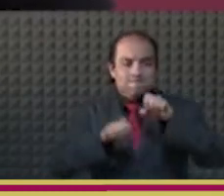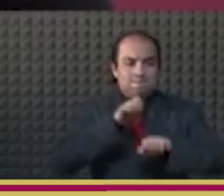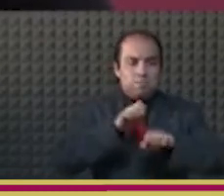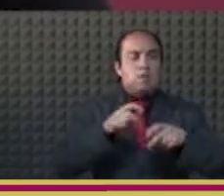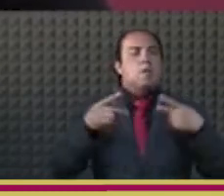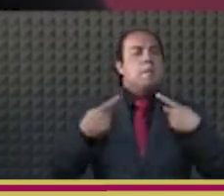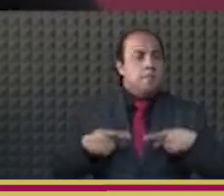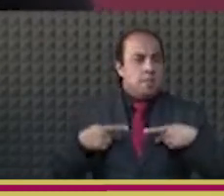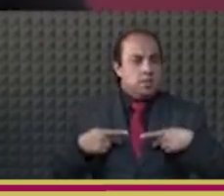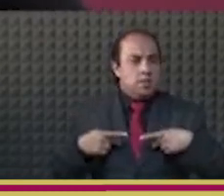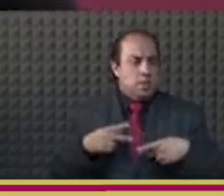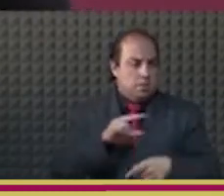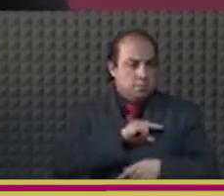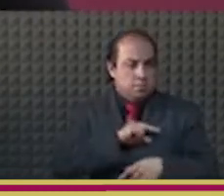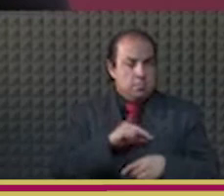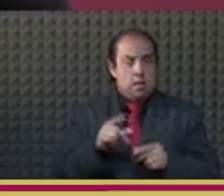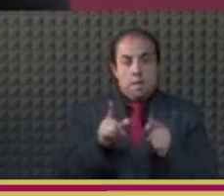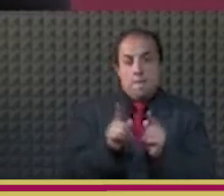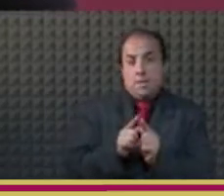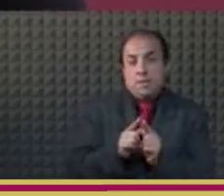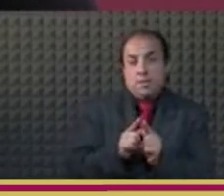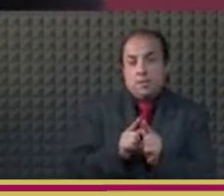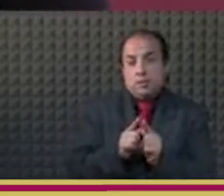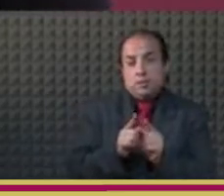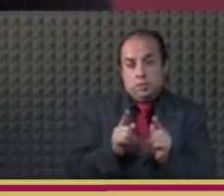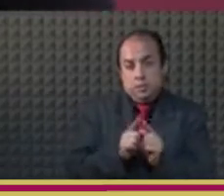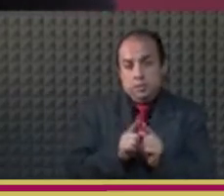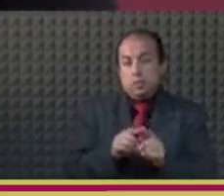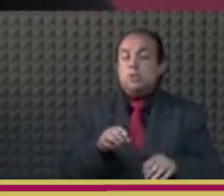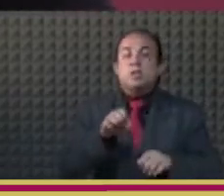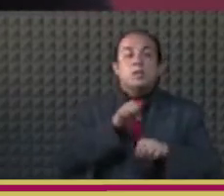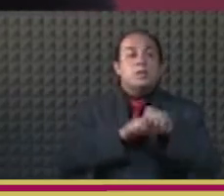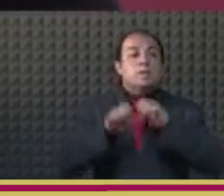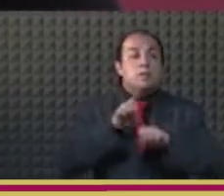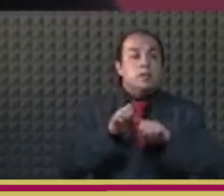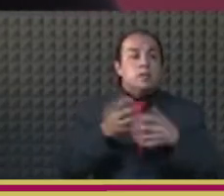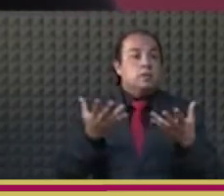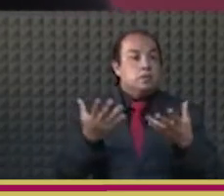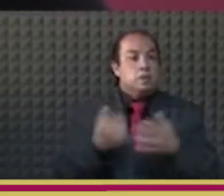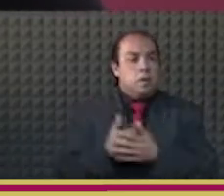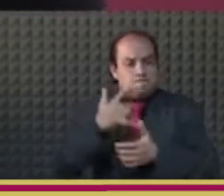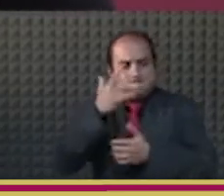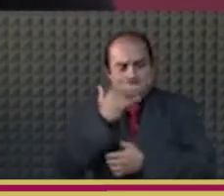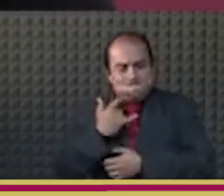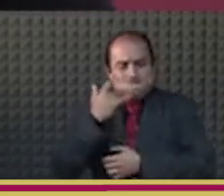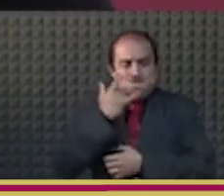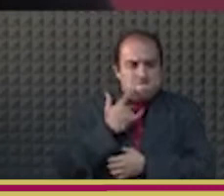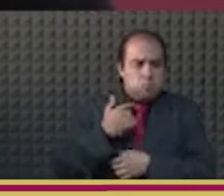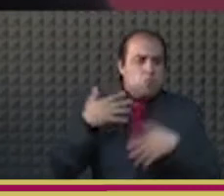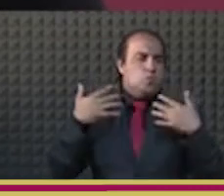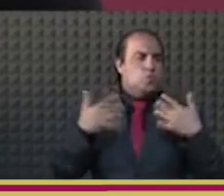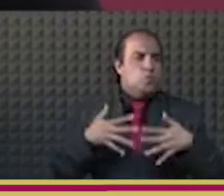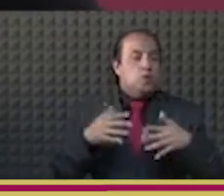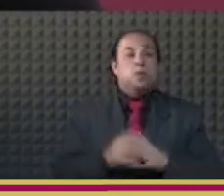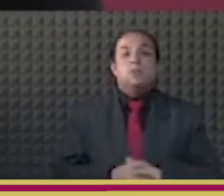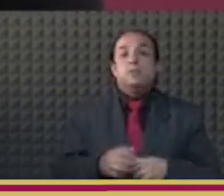de personas, especialmente las pequeñitas, las microempresas, que hicieron esfuerzos inmensos